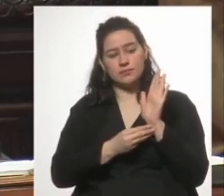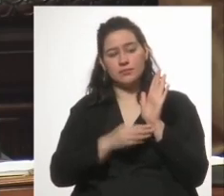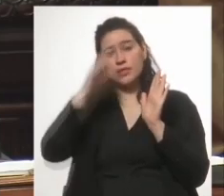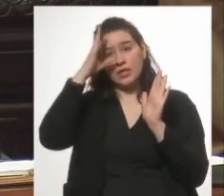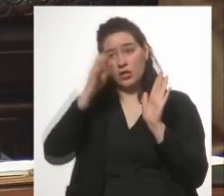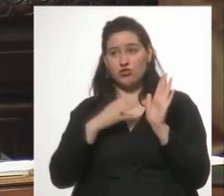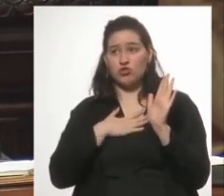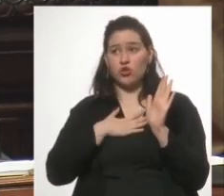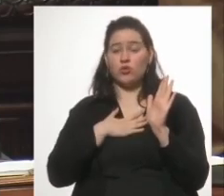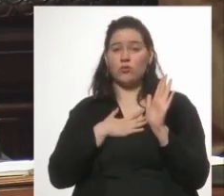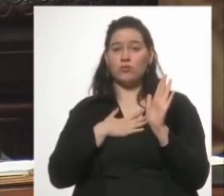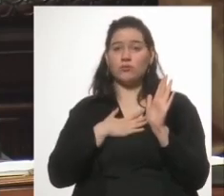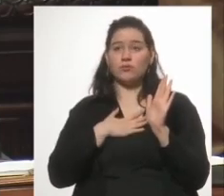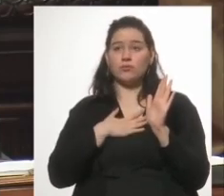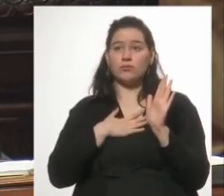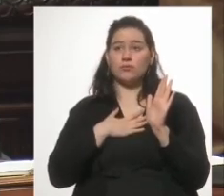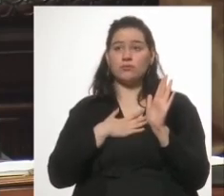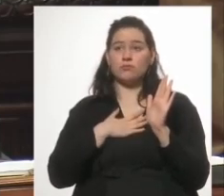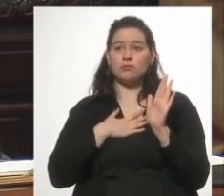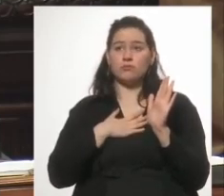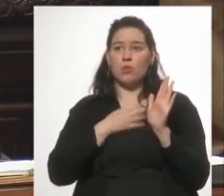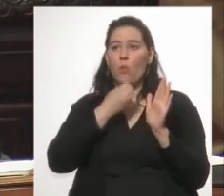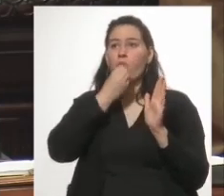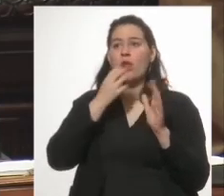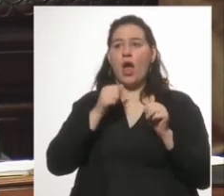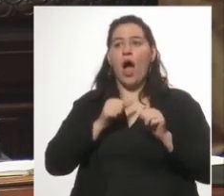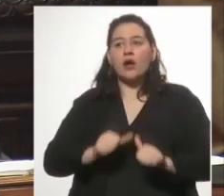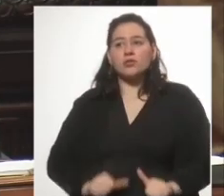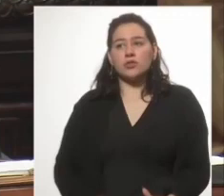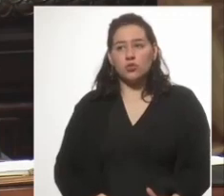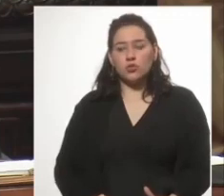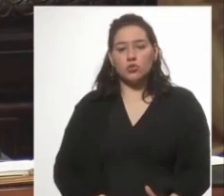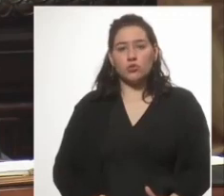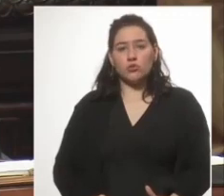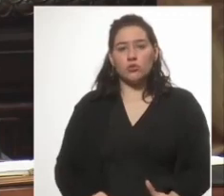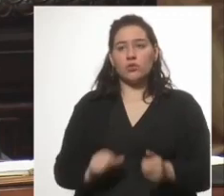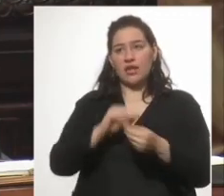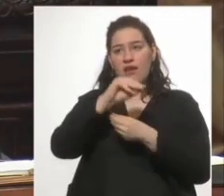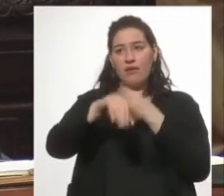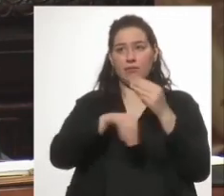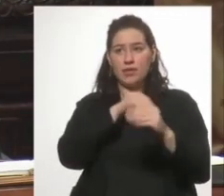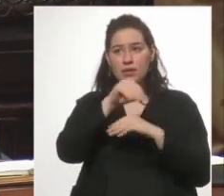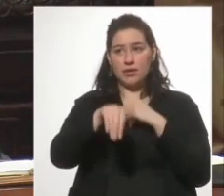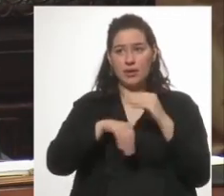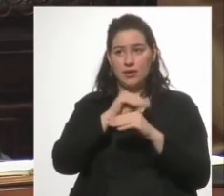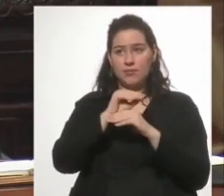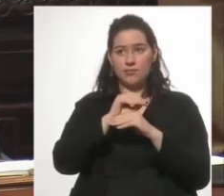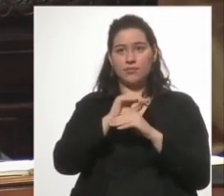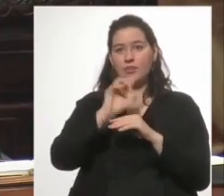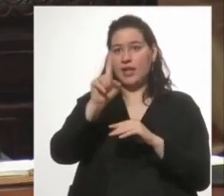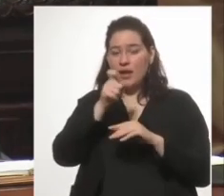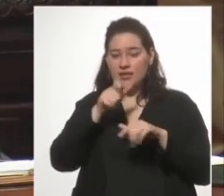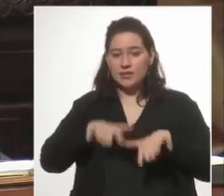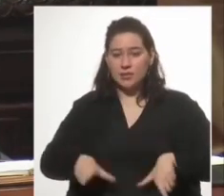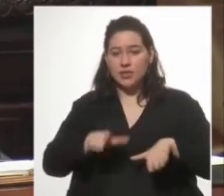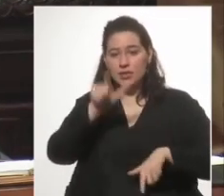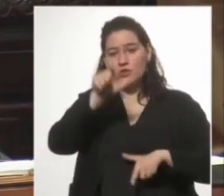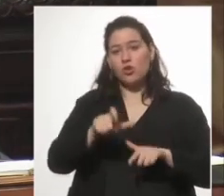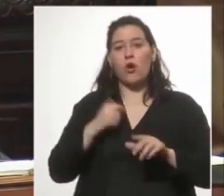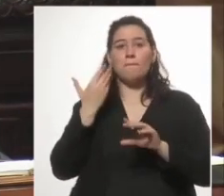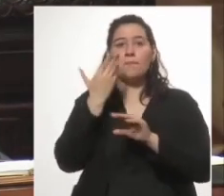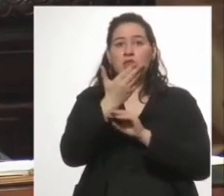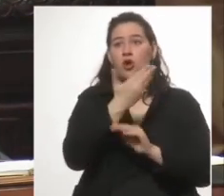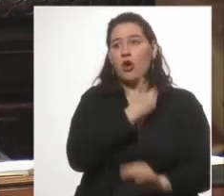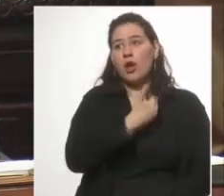Creo yo que la digna actitud adoptada por la familia del doctor Menéndez pidiéndole al presidente de